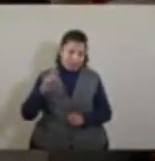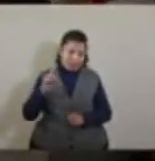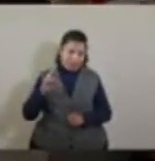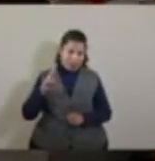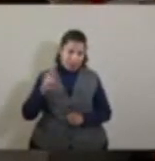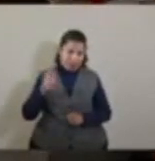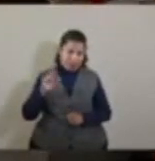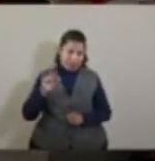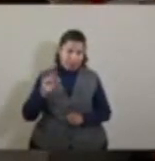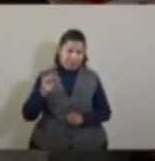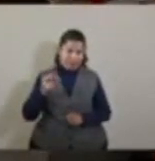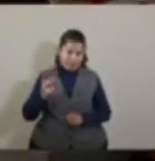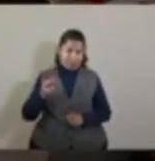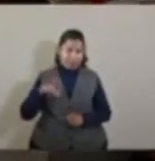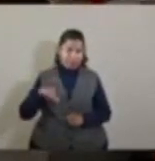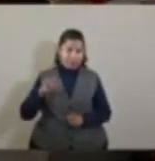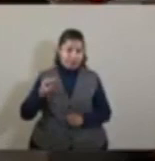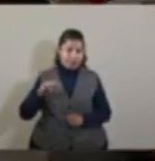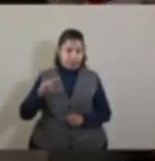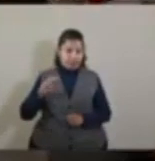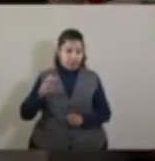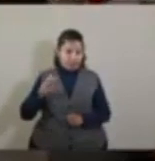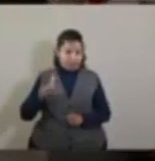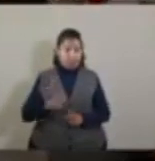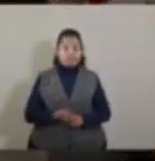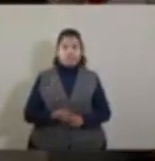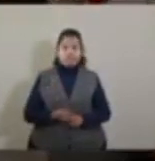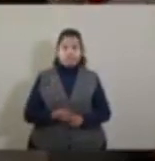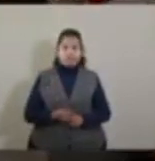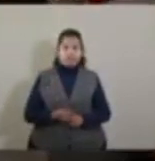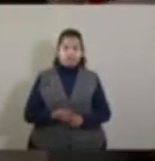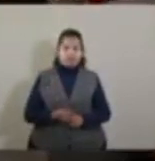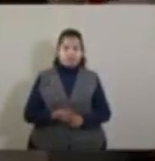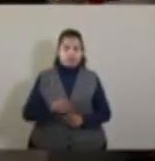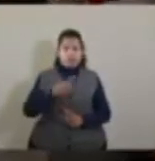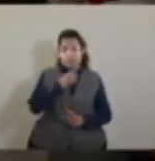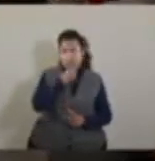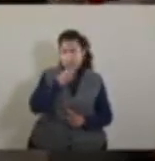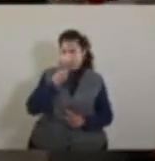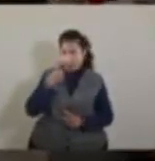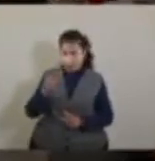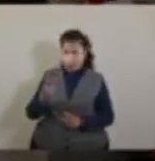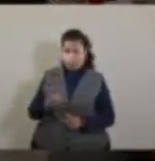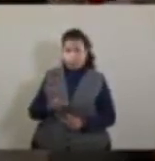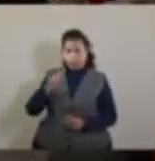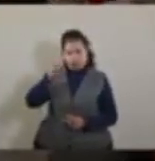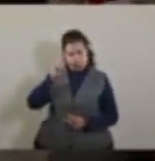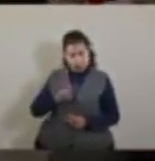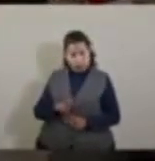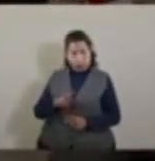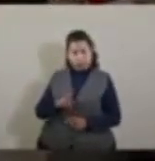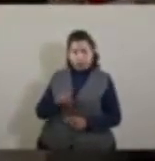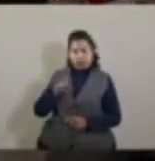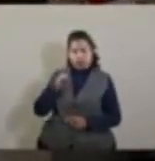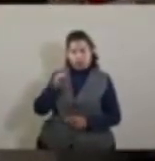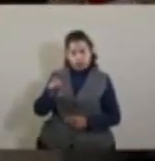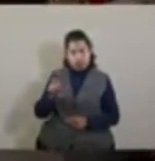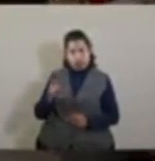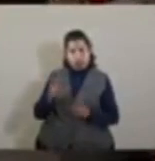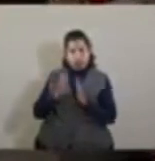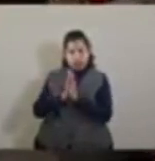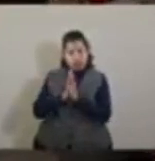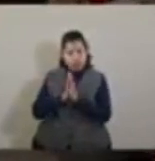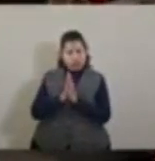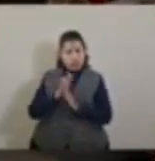Para 1992 se desempeñó como director proyectista en el Senado de la República y en 1998 se convierte